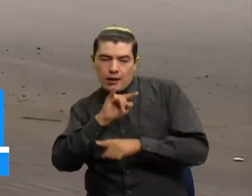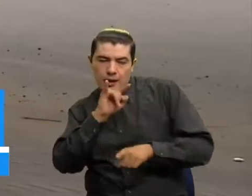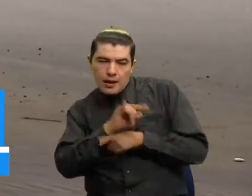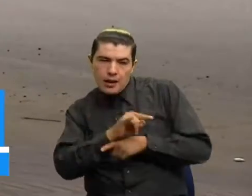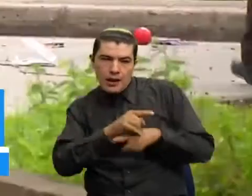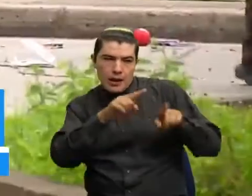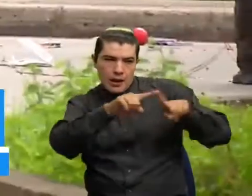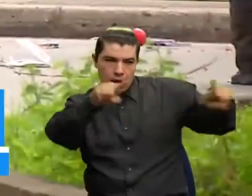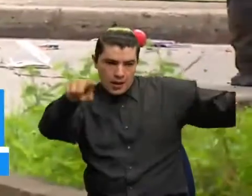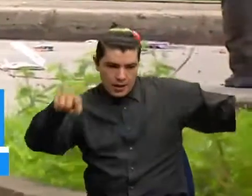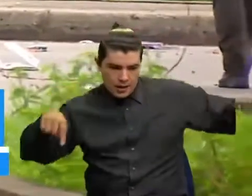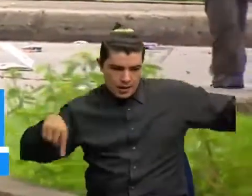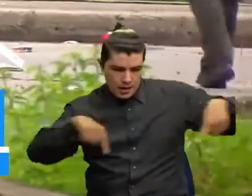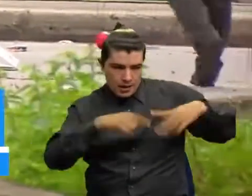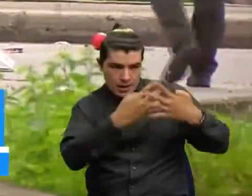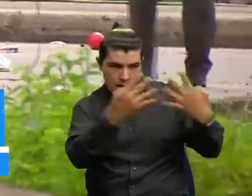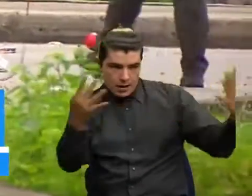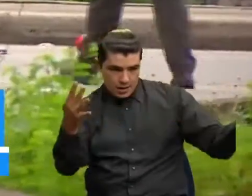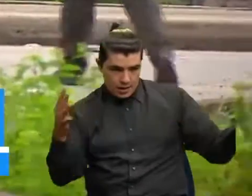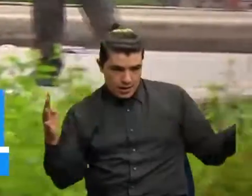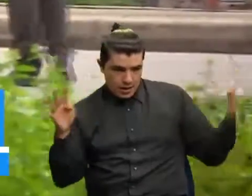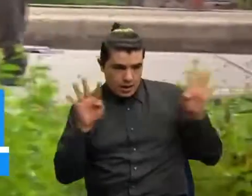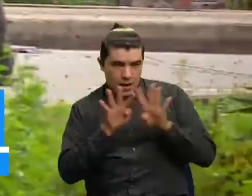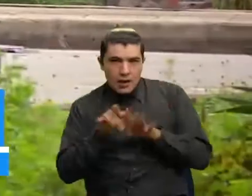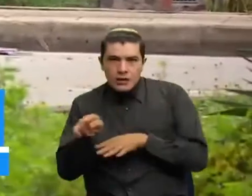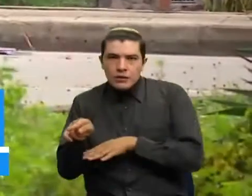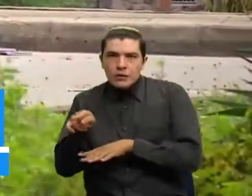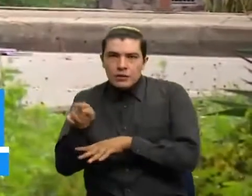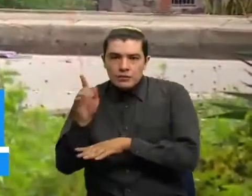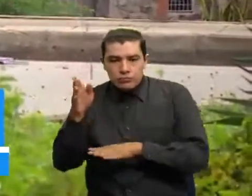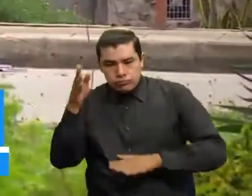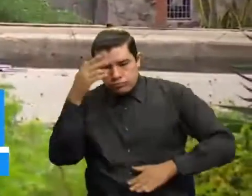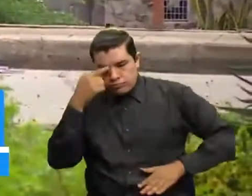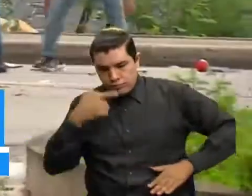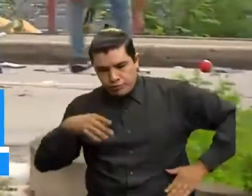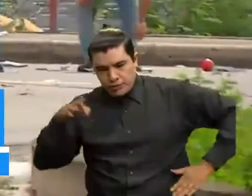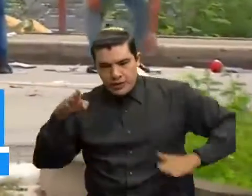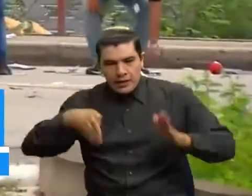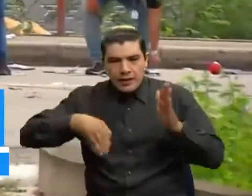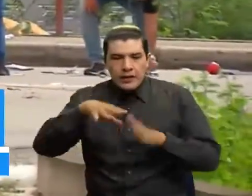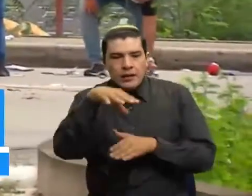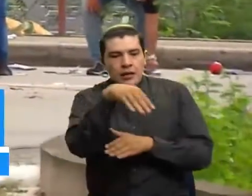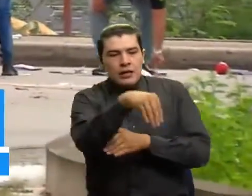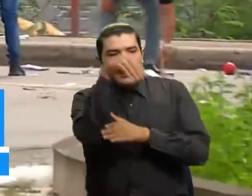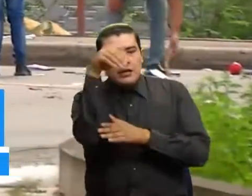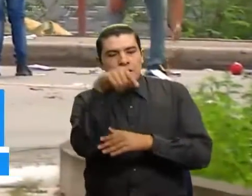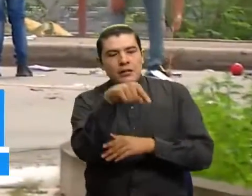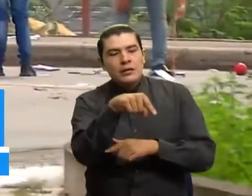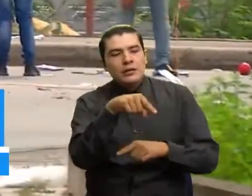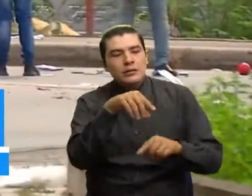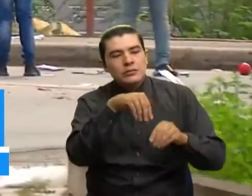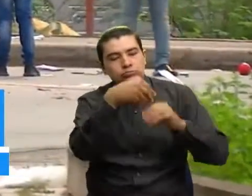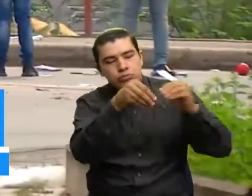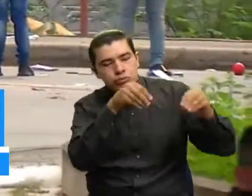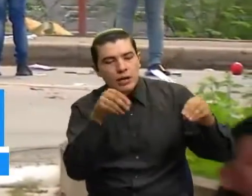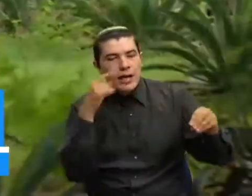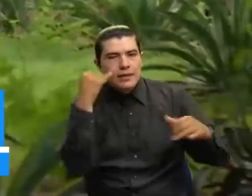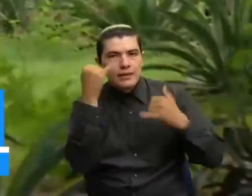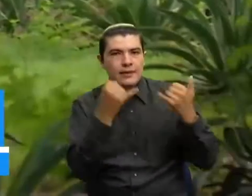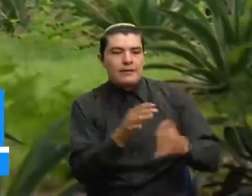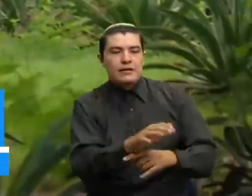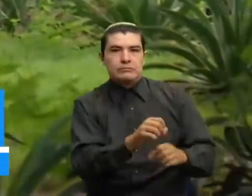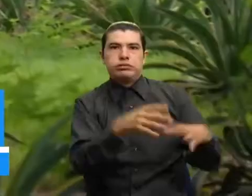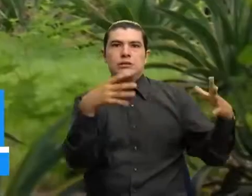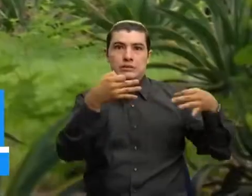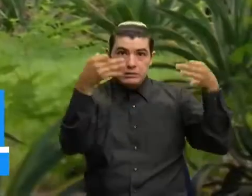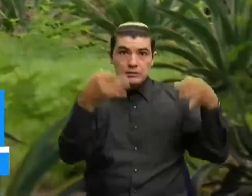verificó con nuestro personal técnico antiexplosivos y ya descartamos cualquier artefacto que pronto es la preocupación de todos los ciudadanos. El